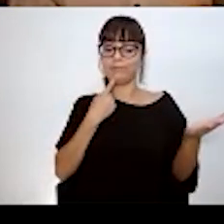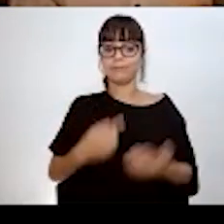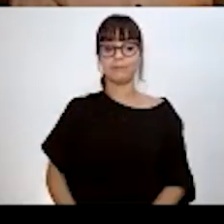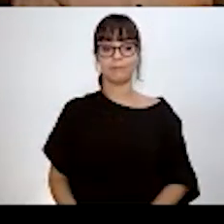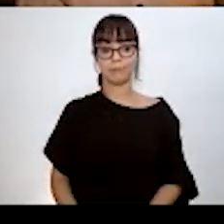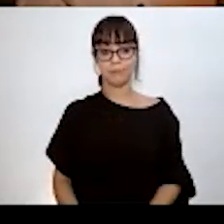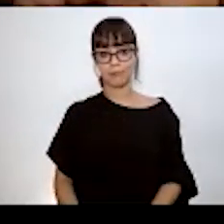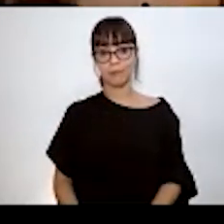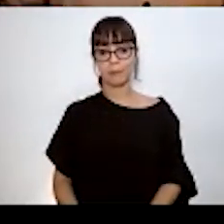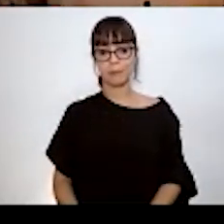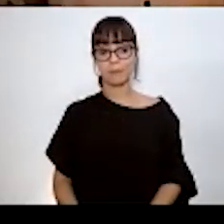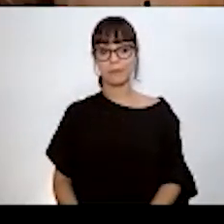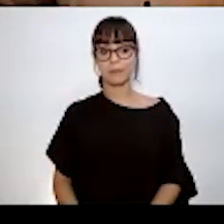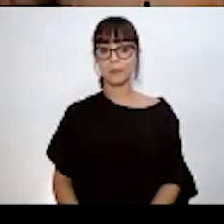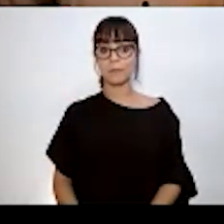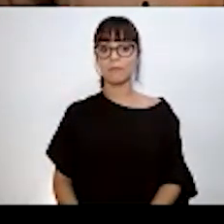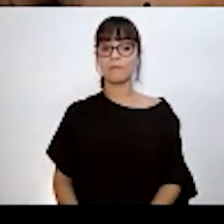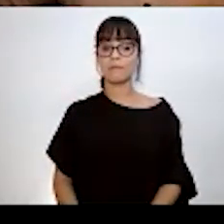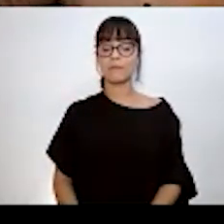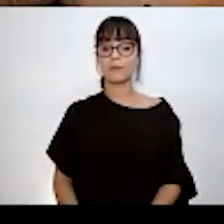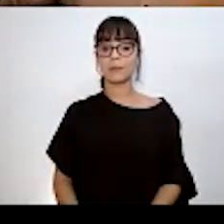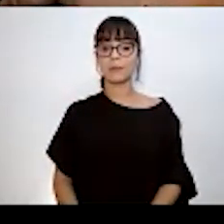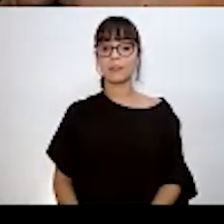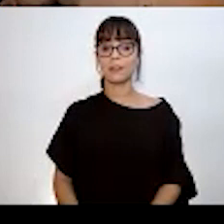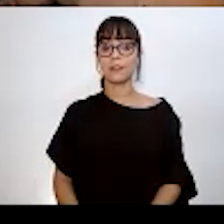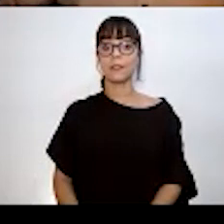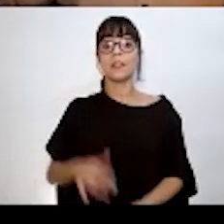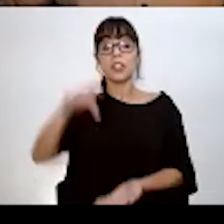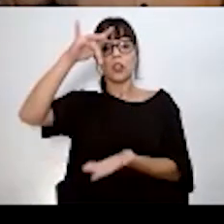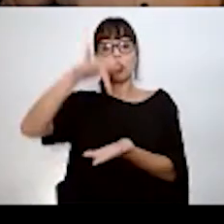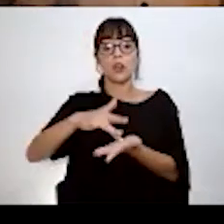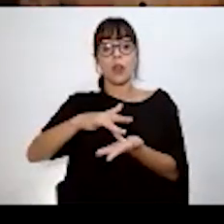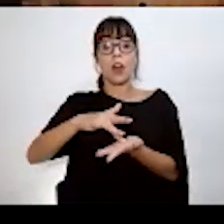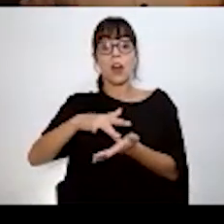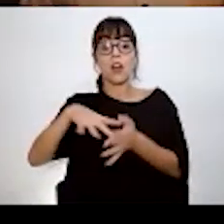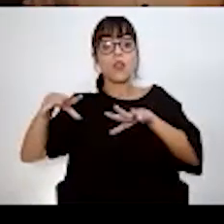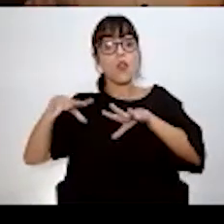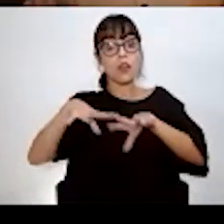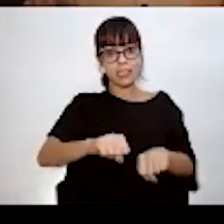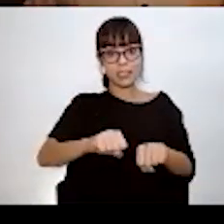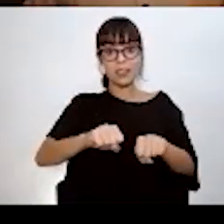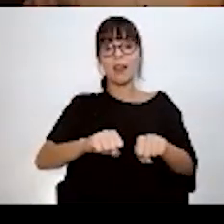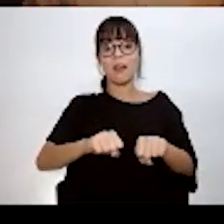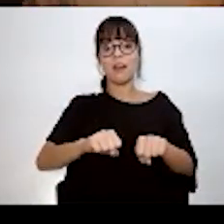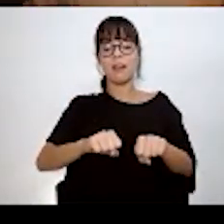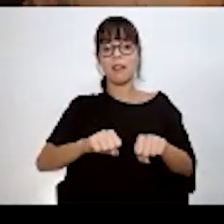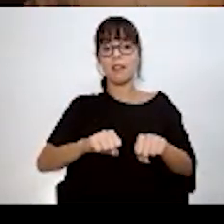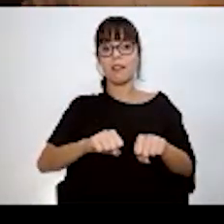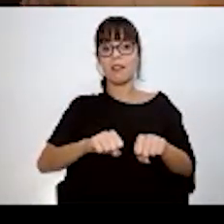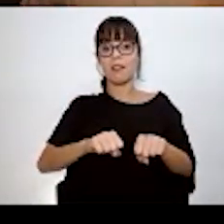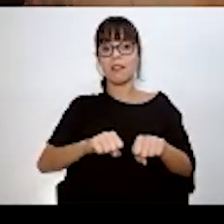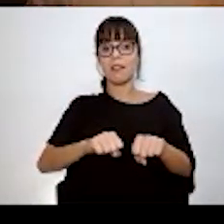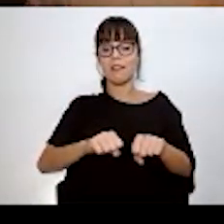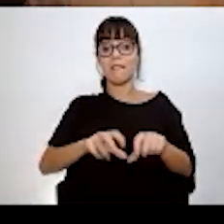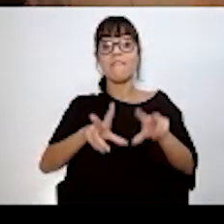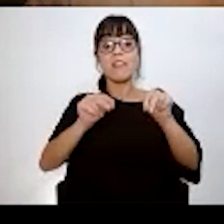inicio que finaliza en el periodo, con el proceso de conquista, pero nos dice que lo que está en la isla es un conjunto heterogéneo